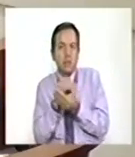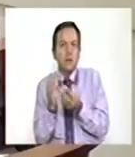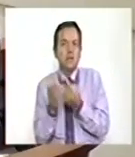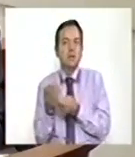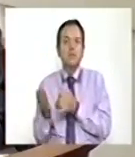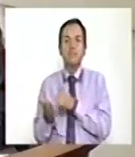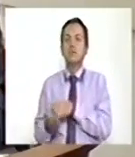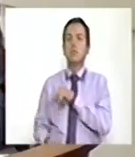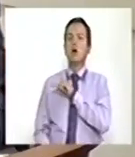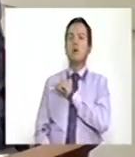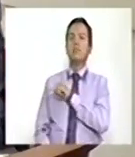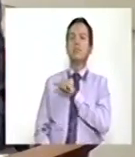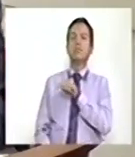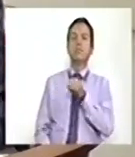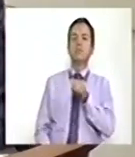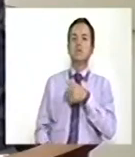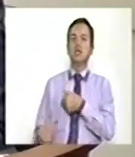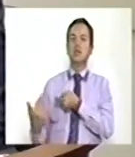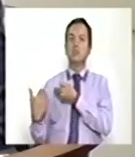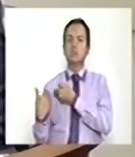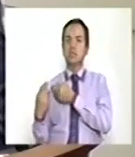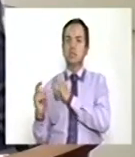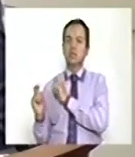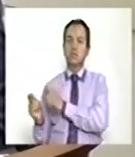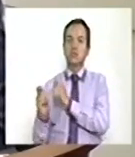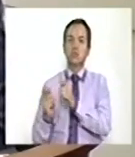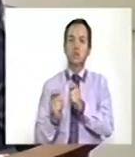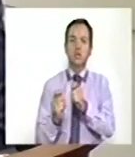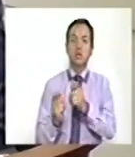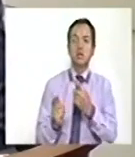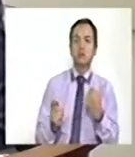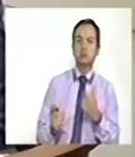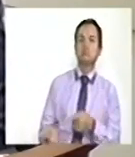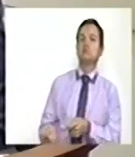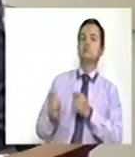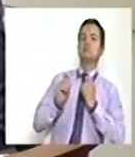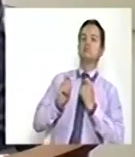una sus tareas definidas,